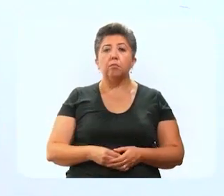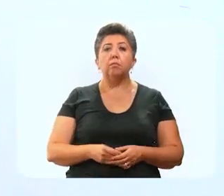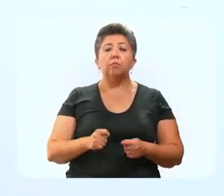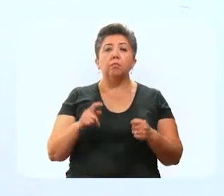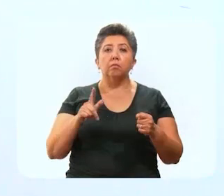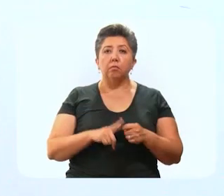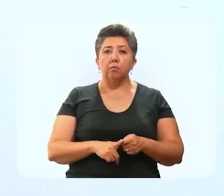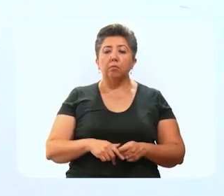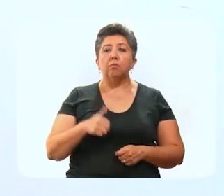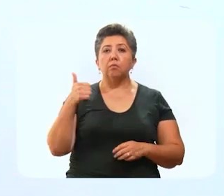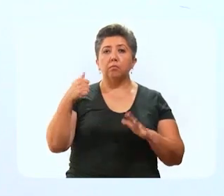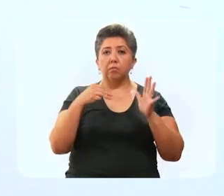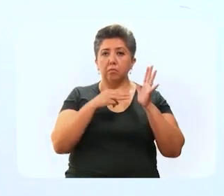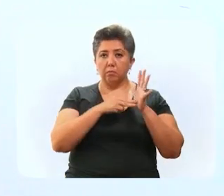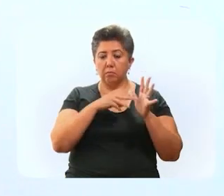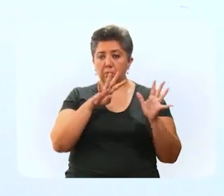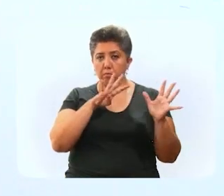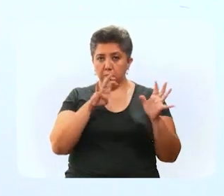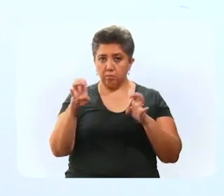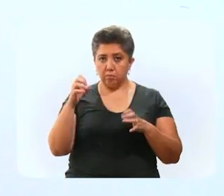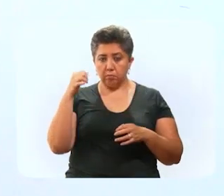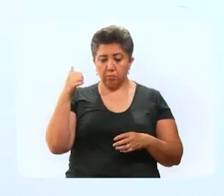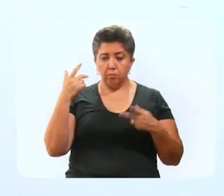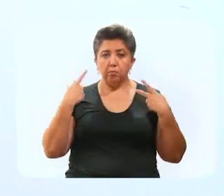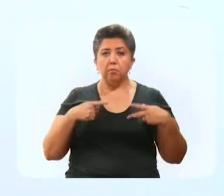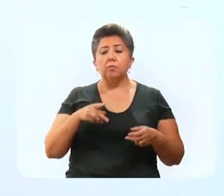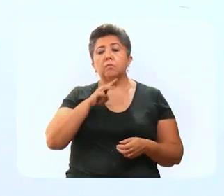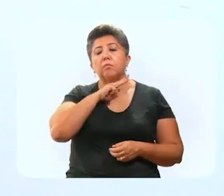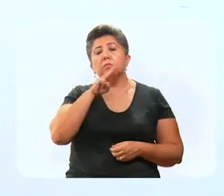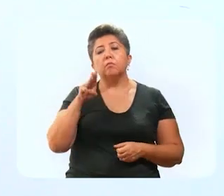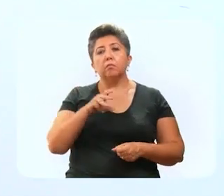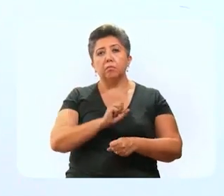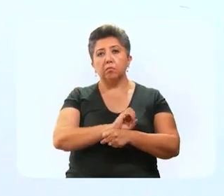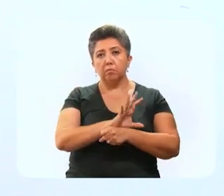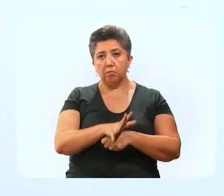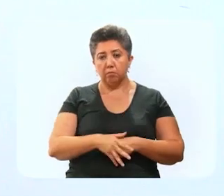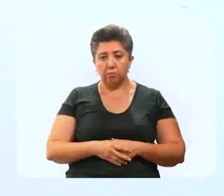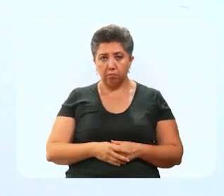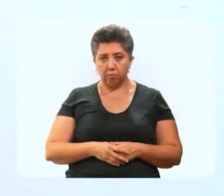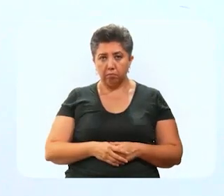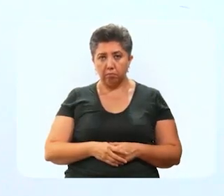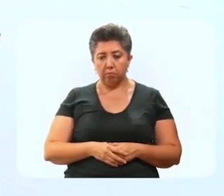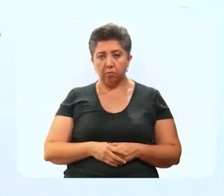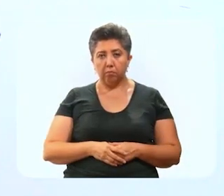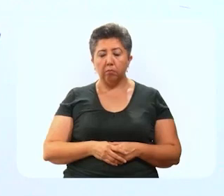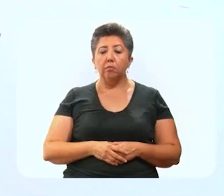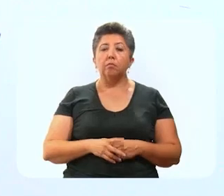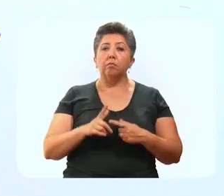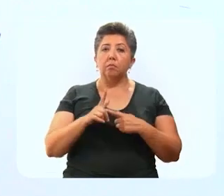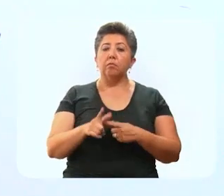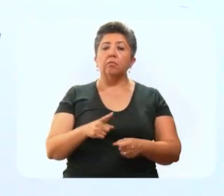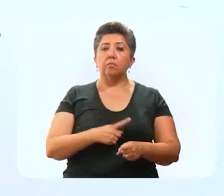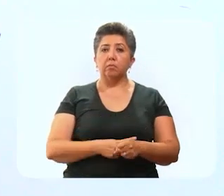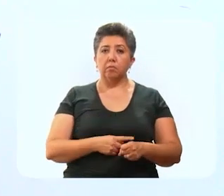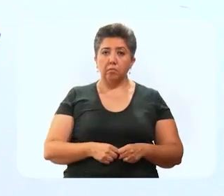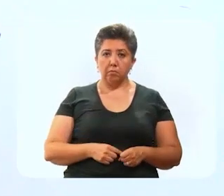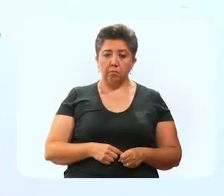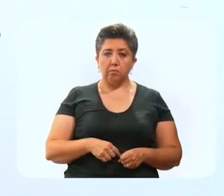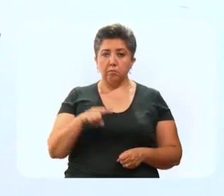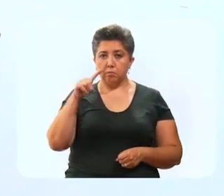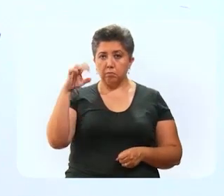En total, son 6.906 las personas fallecidas a causa del coronavirus. De los casos